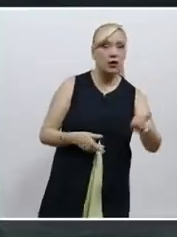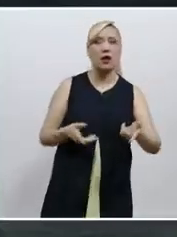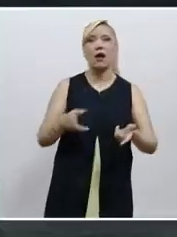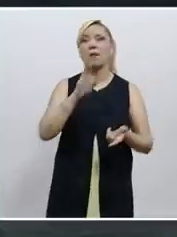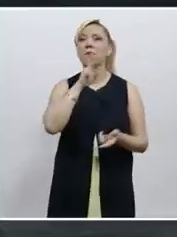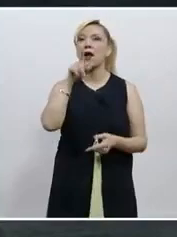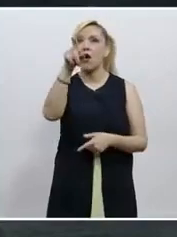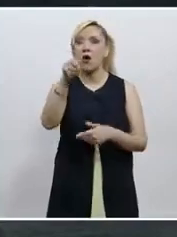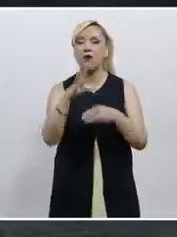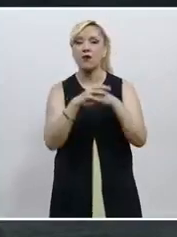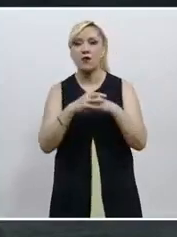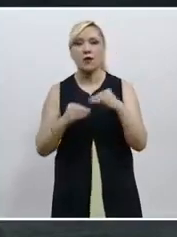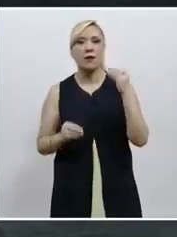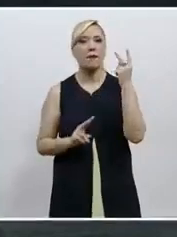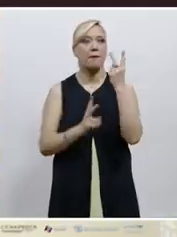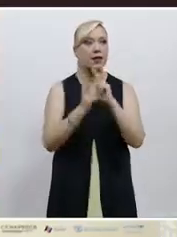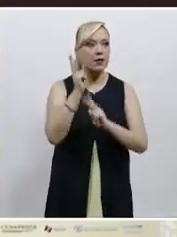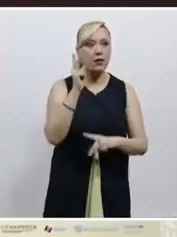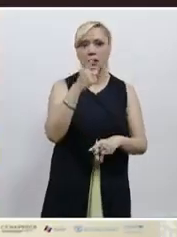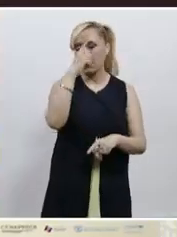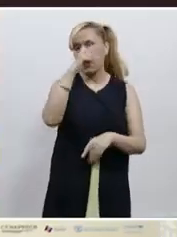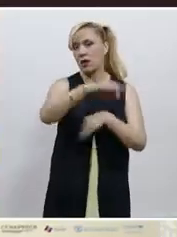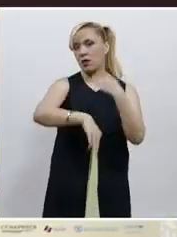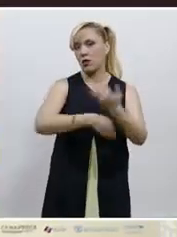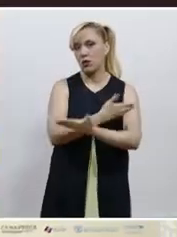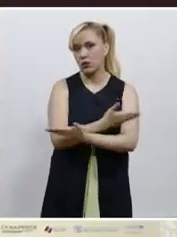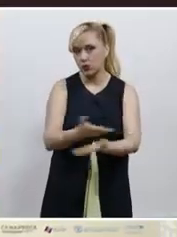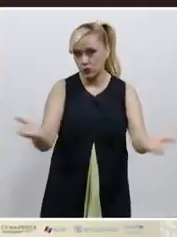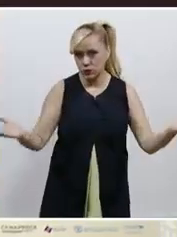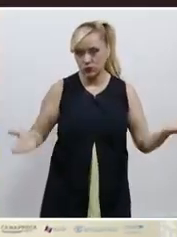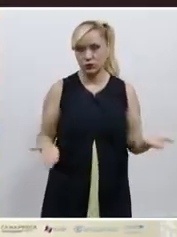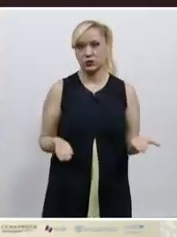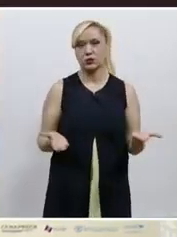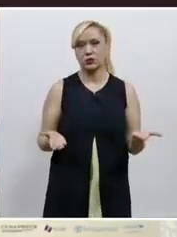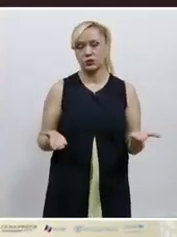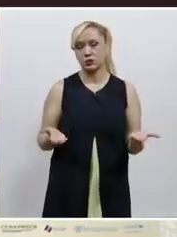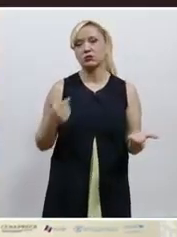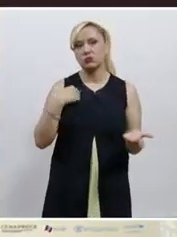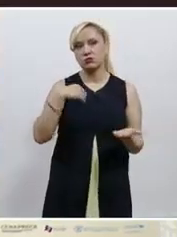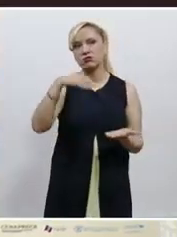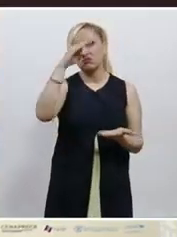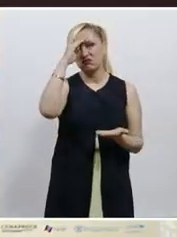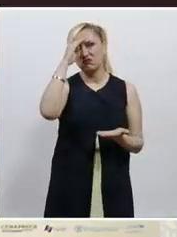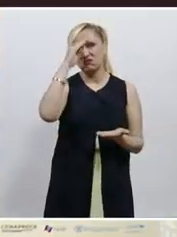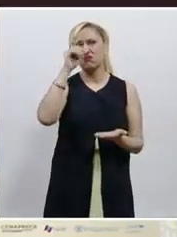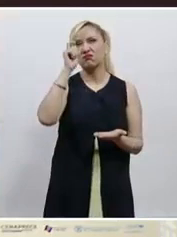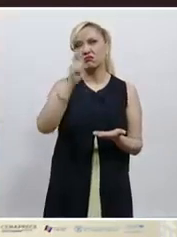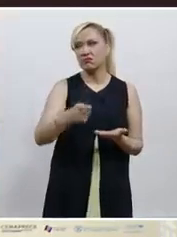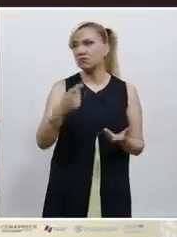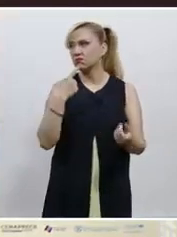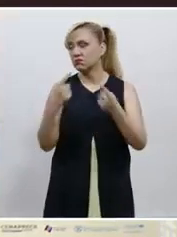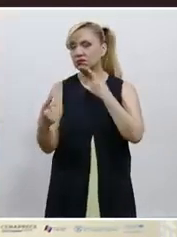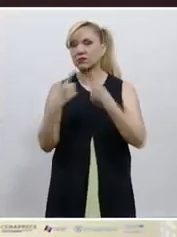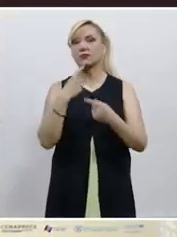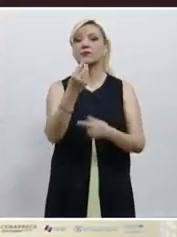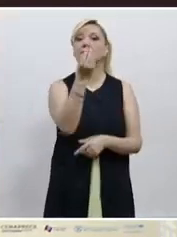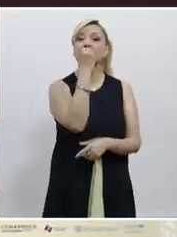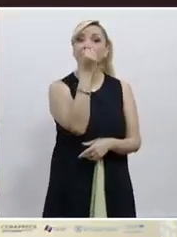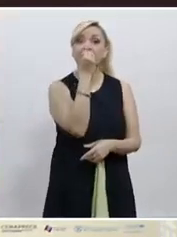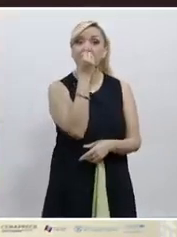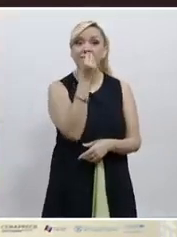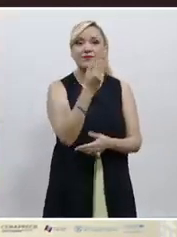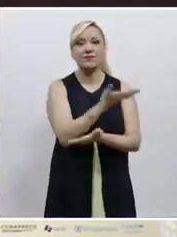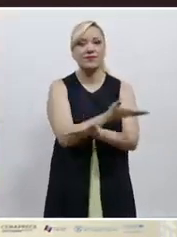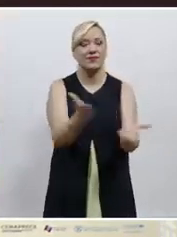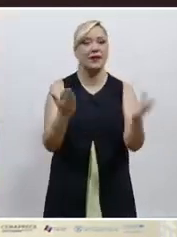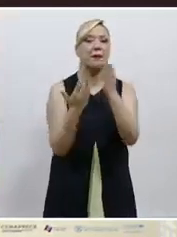alimentos de calidad a todas las regiones. Nosotros estamos planteando un siguiente paso, que es desayunos